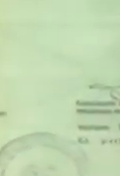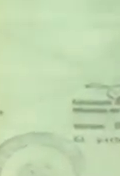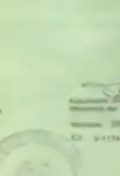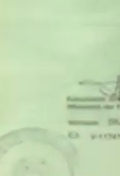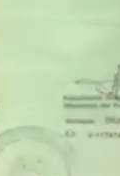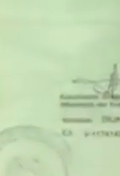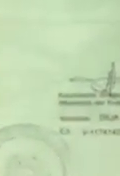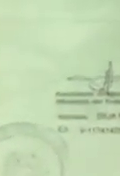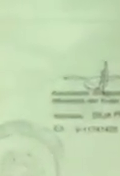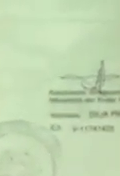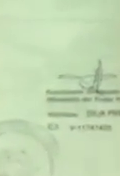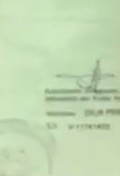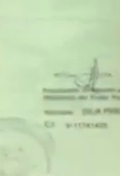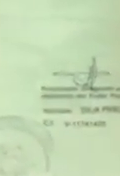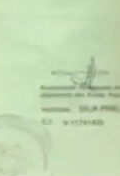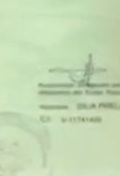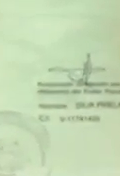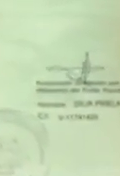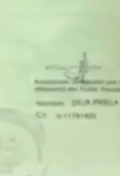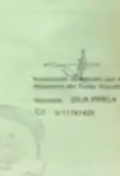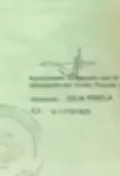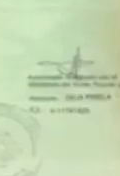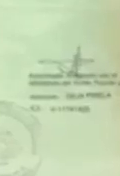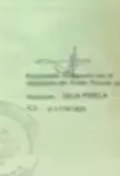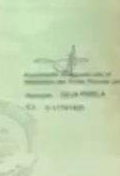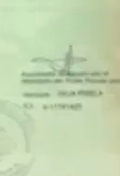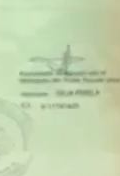Un título cacheroso.